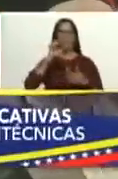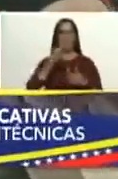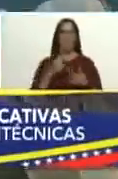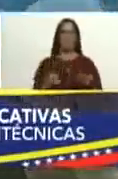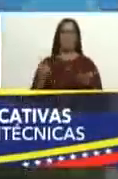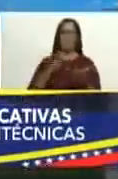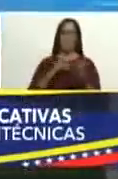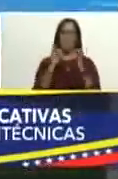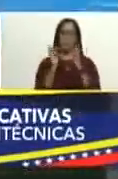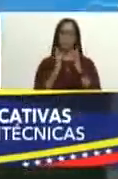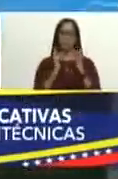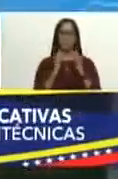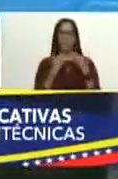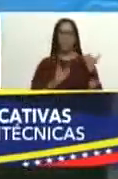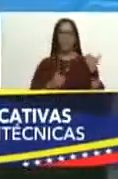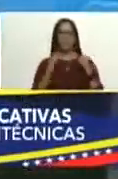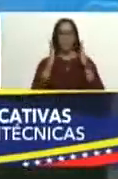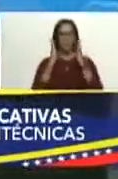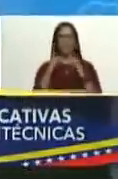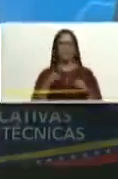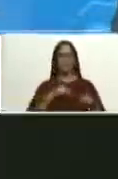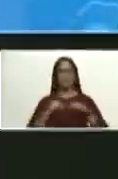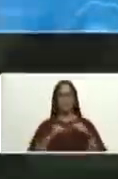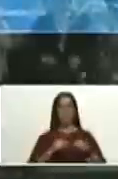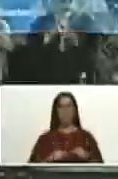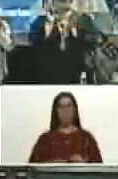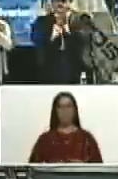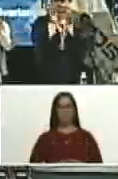pase, presidente, atentos a sus orientaciones.